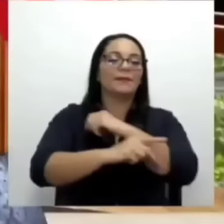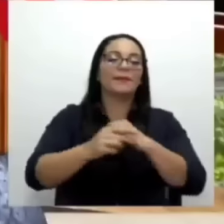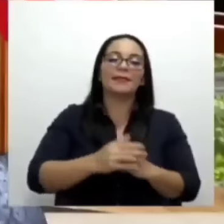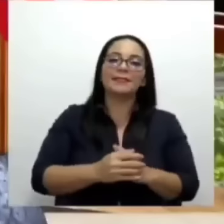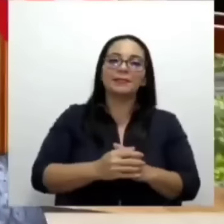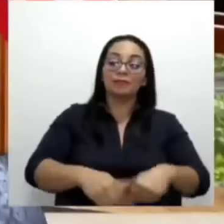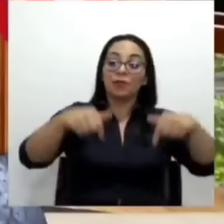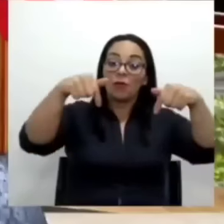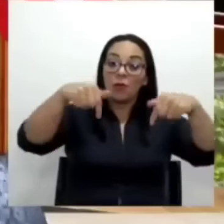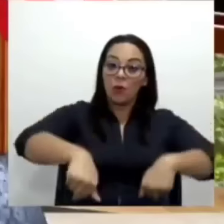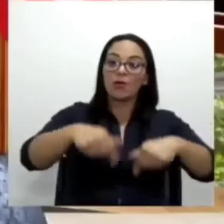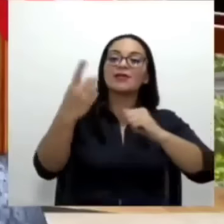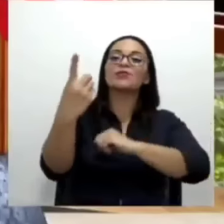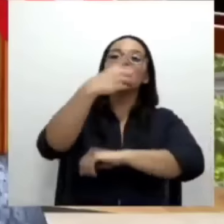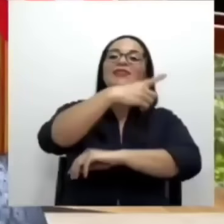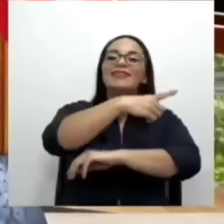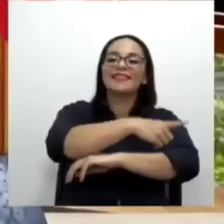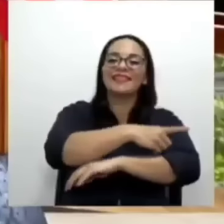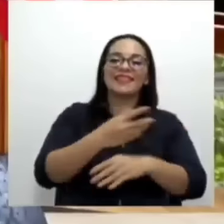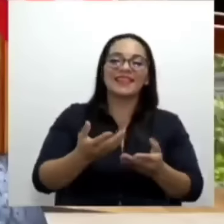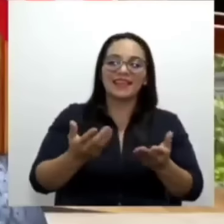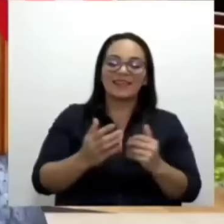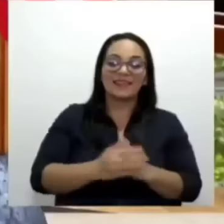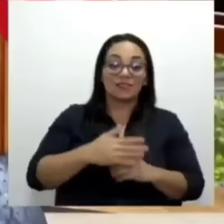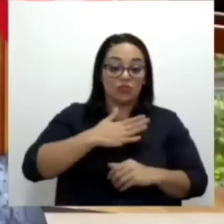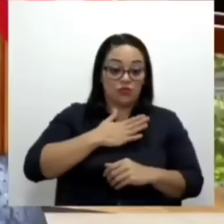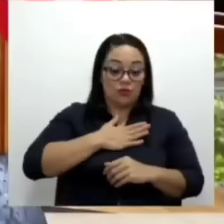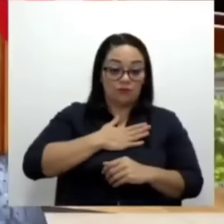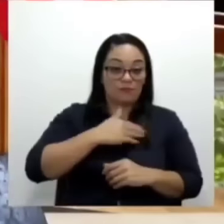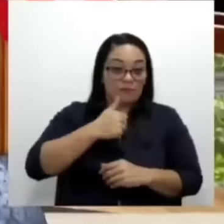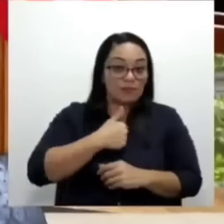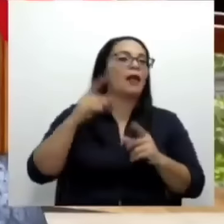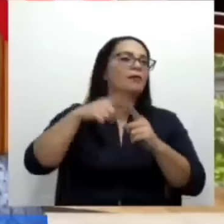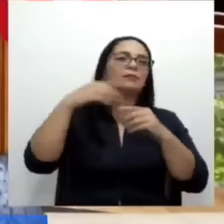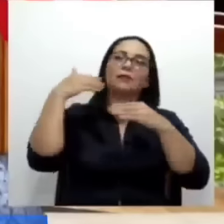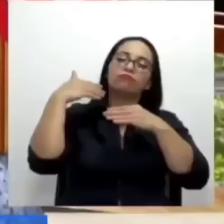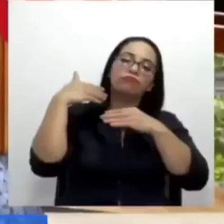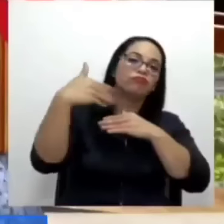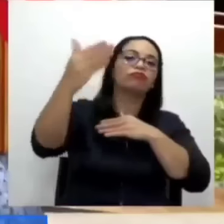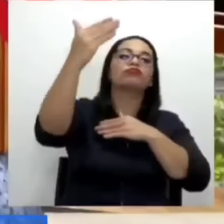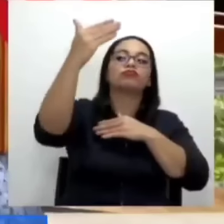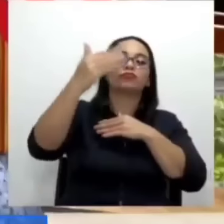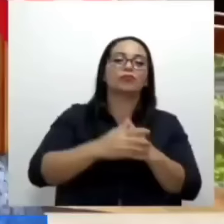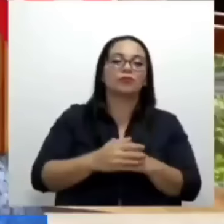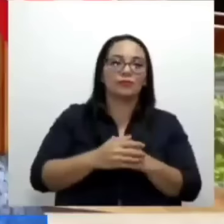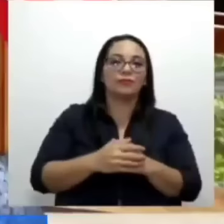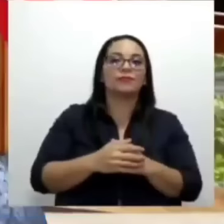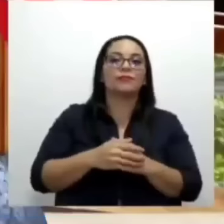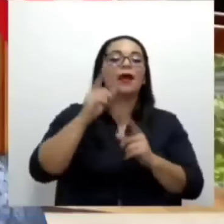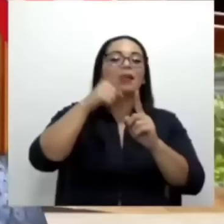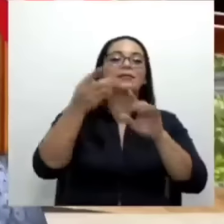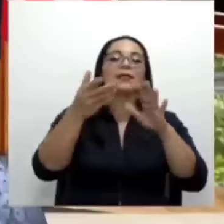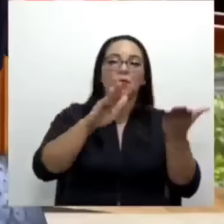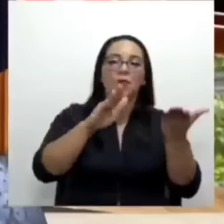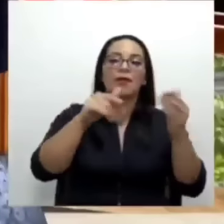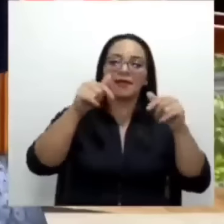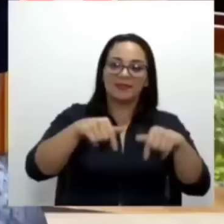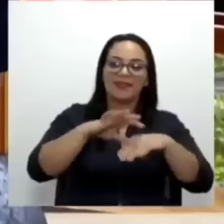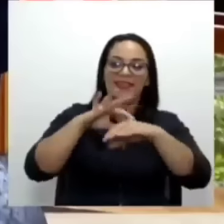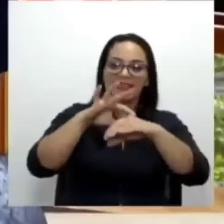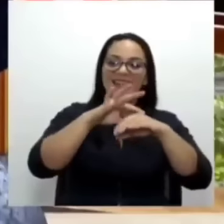un día que, por lo menos yo, no olvidaré mientras tengo un aliento en esta tierra.